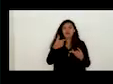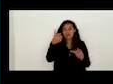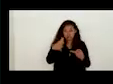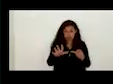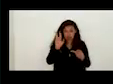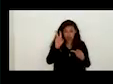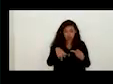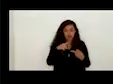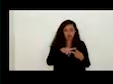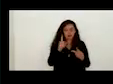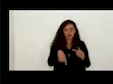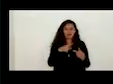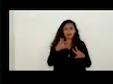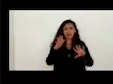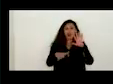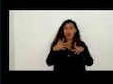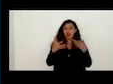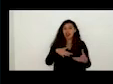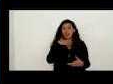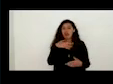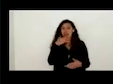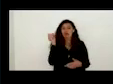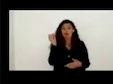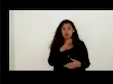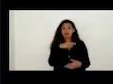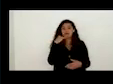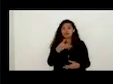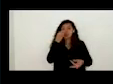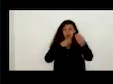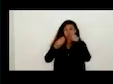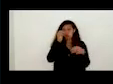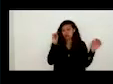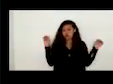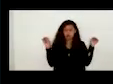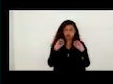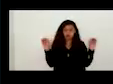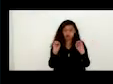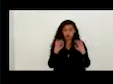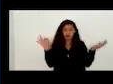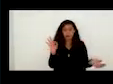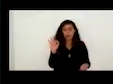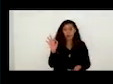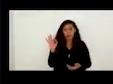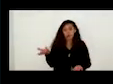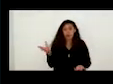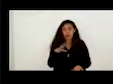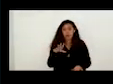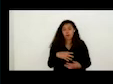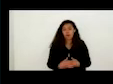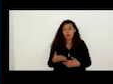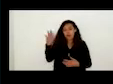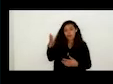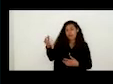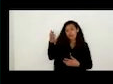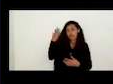que incluso se echa a perder en algunos centros porque no se consume, pudiera tener cabida. Y hace rato que hablaban de un té,